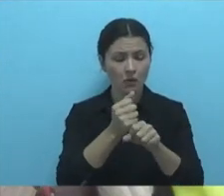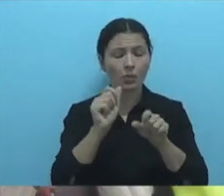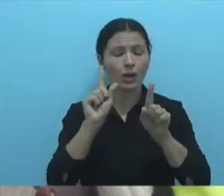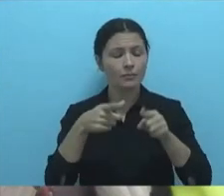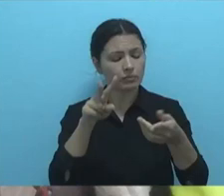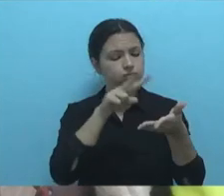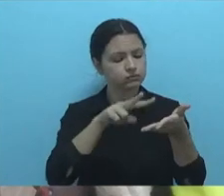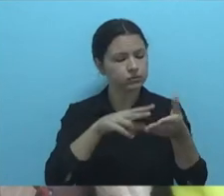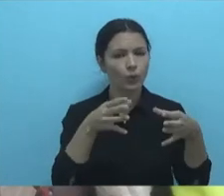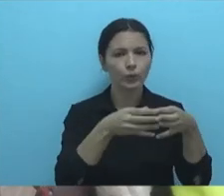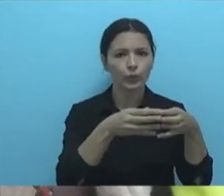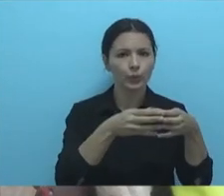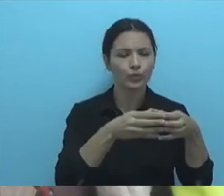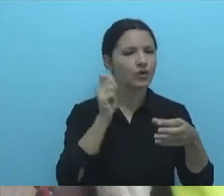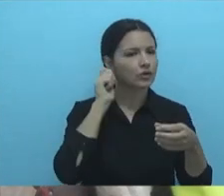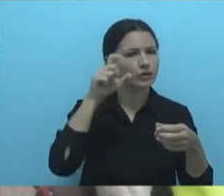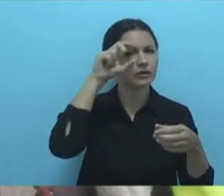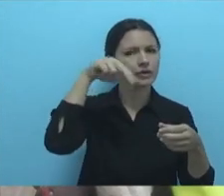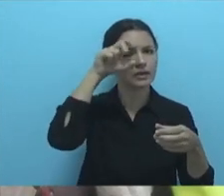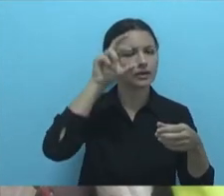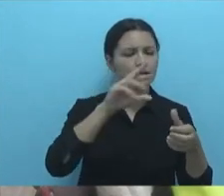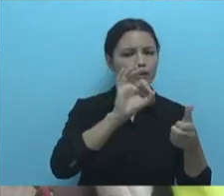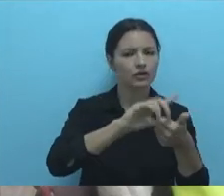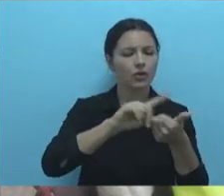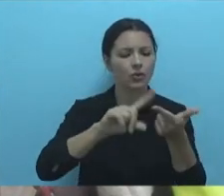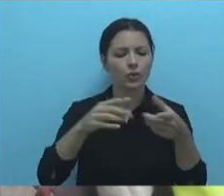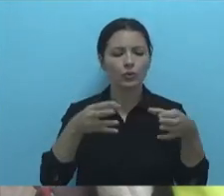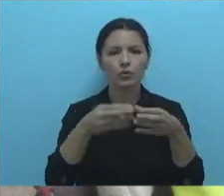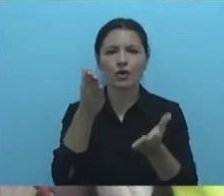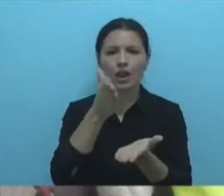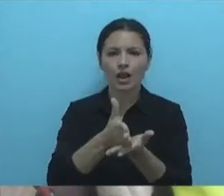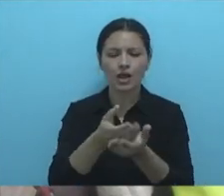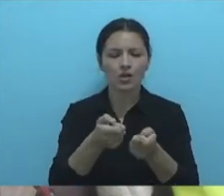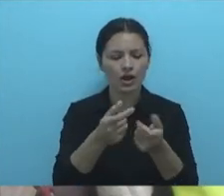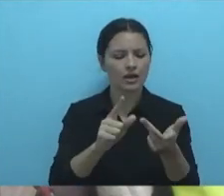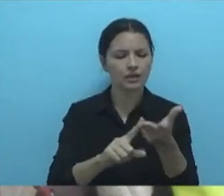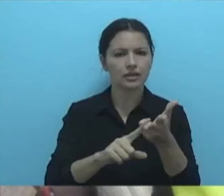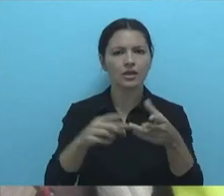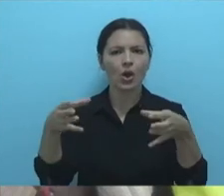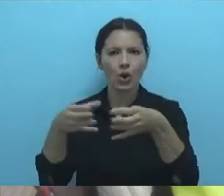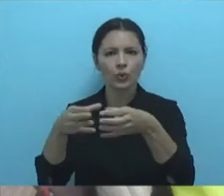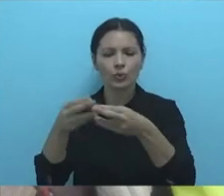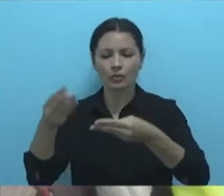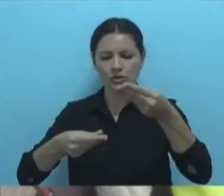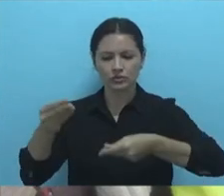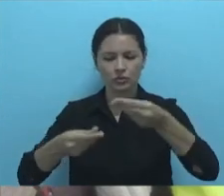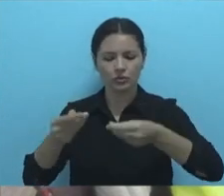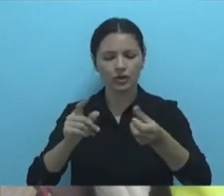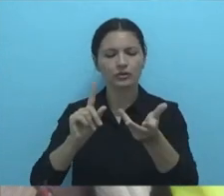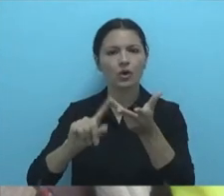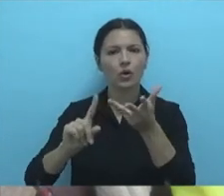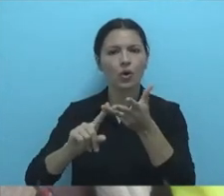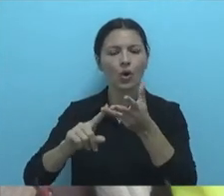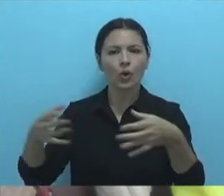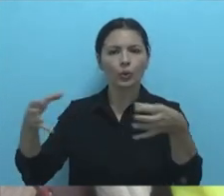la comisión de género la comisión de derechos y garantías la comisión de presupuesto y la